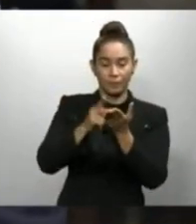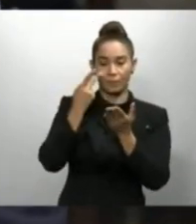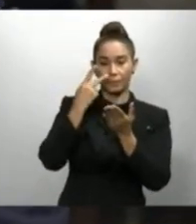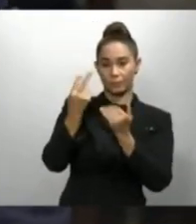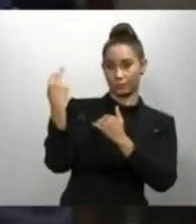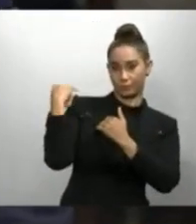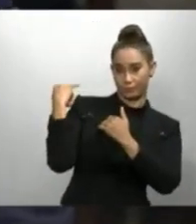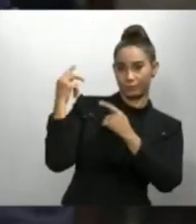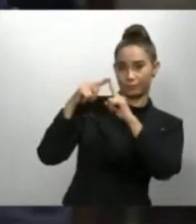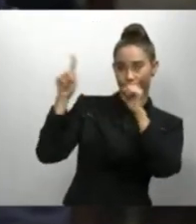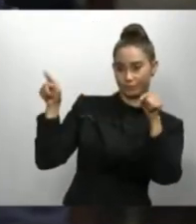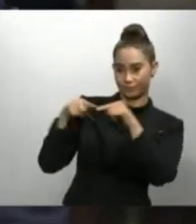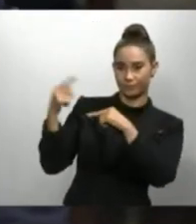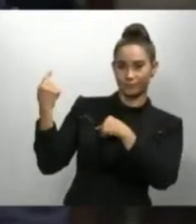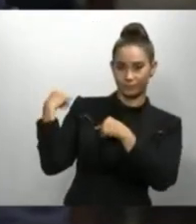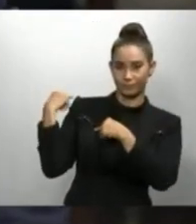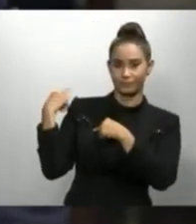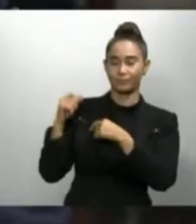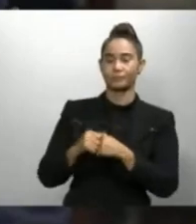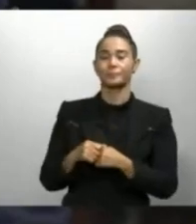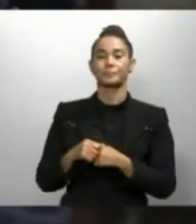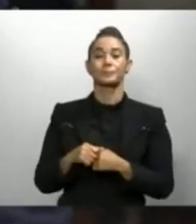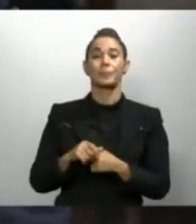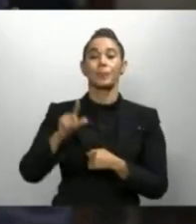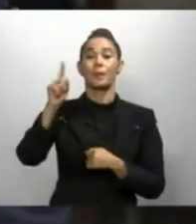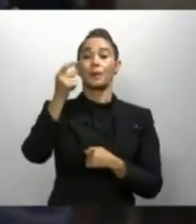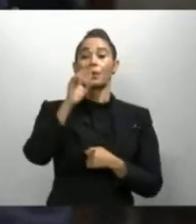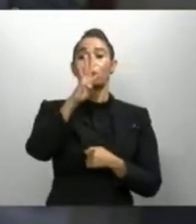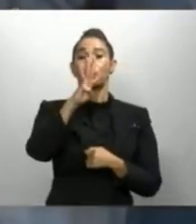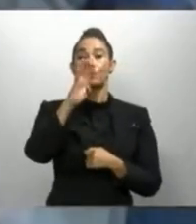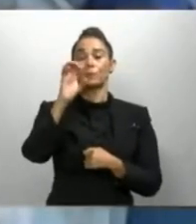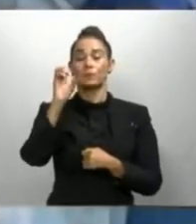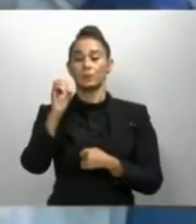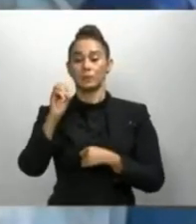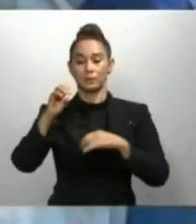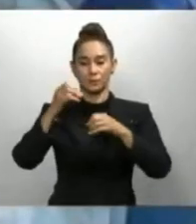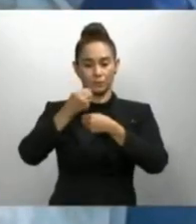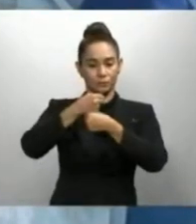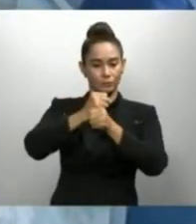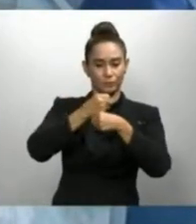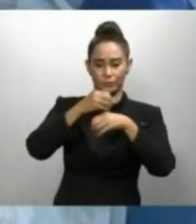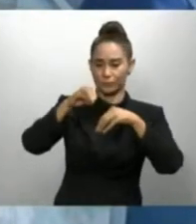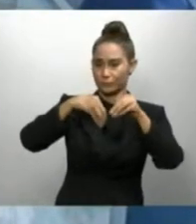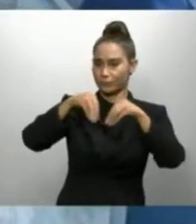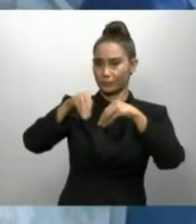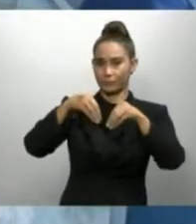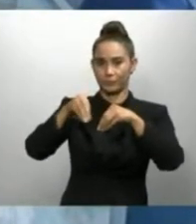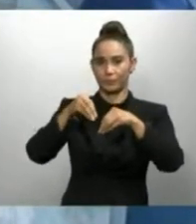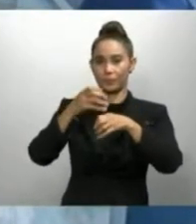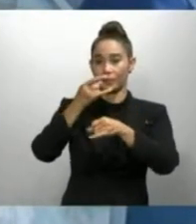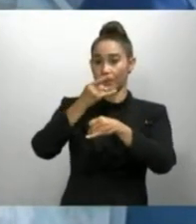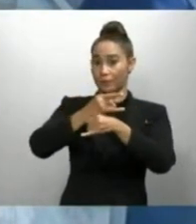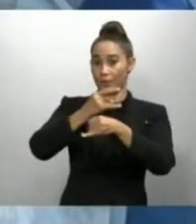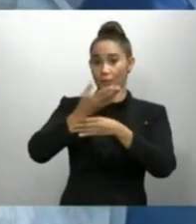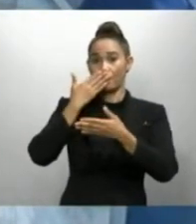detrás. Primero, se han intervenido unos 400 comercios en diferentes puntos de la geografía